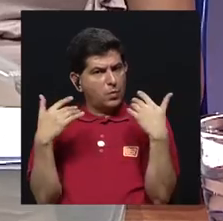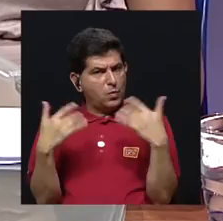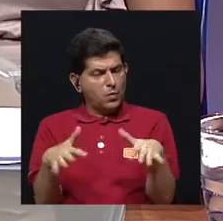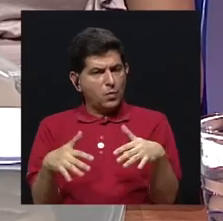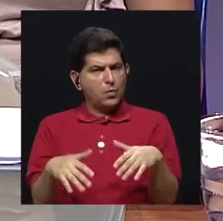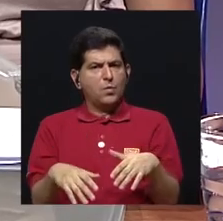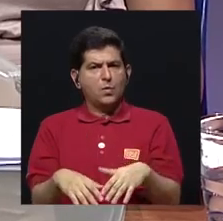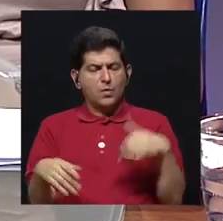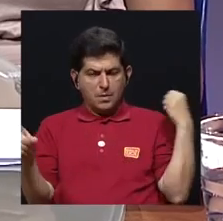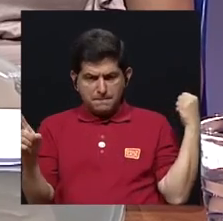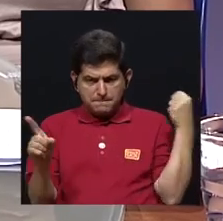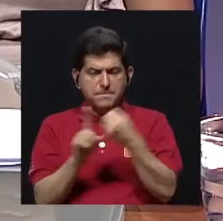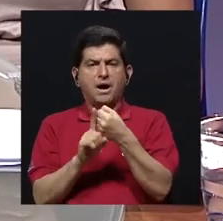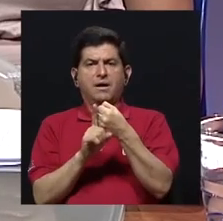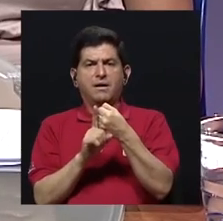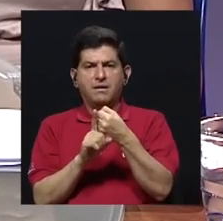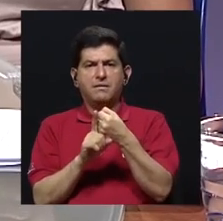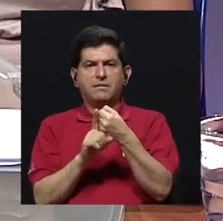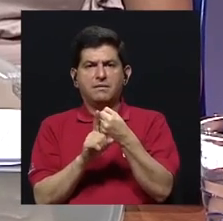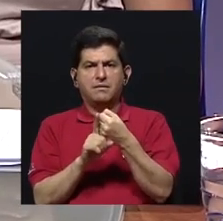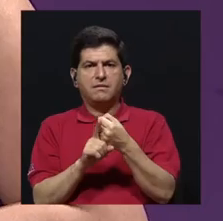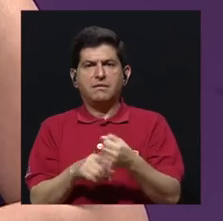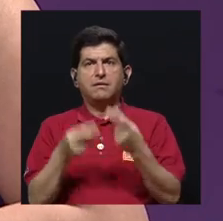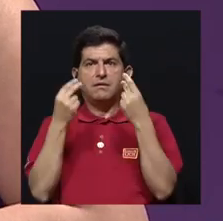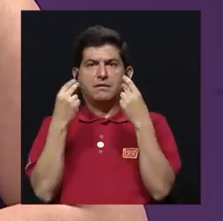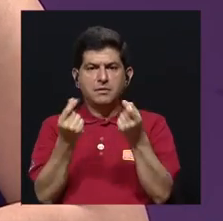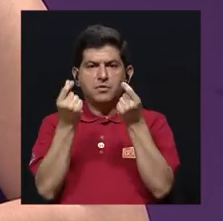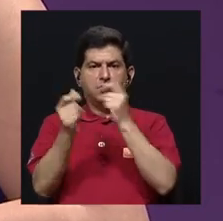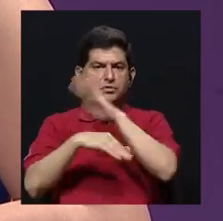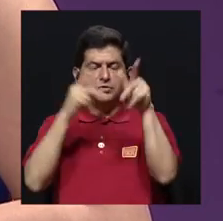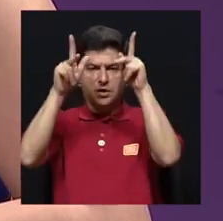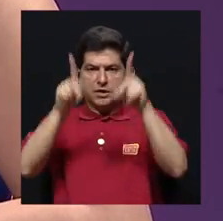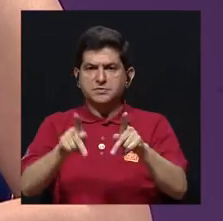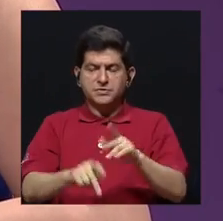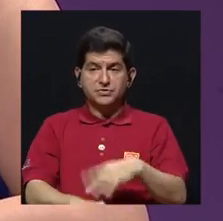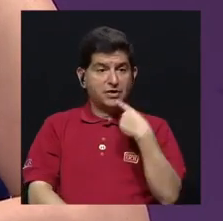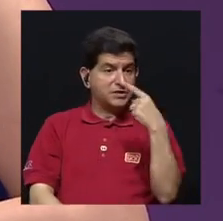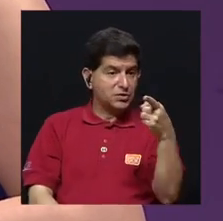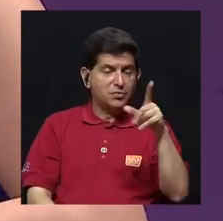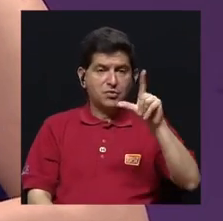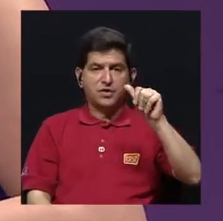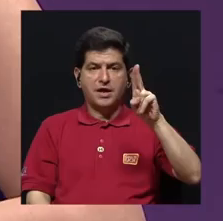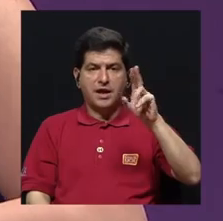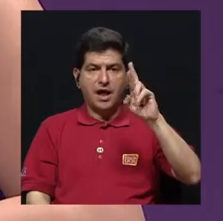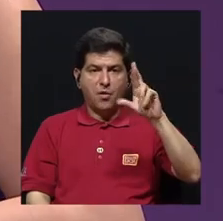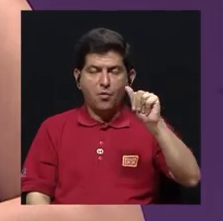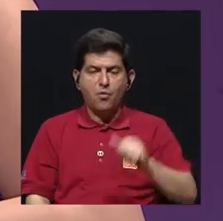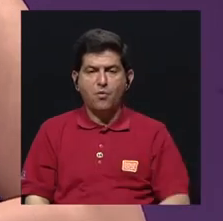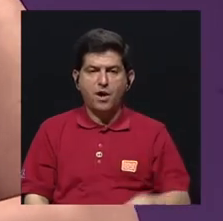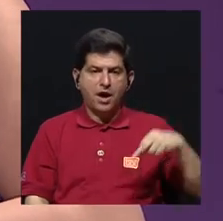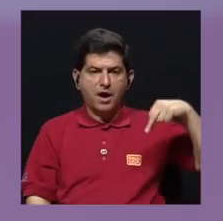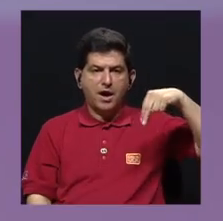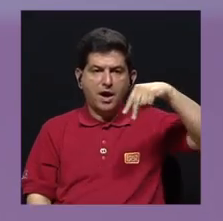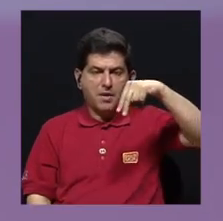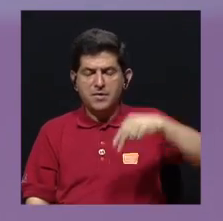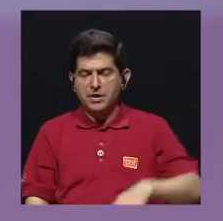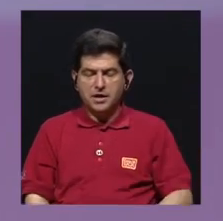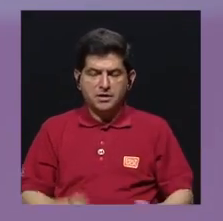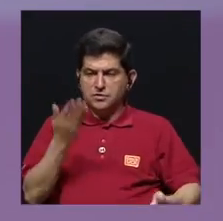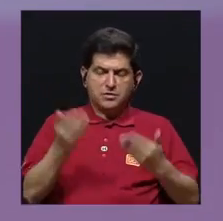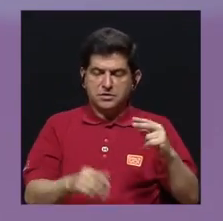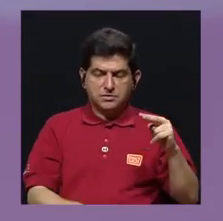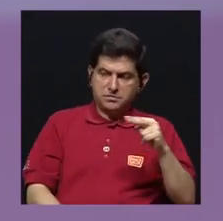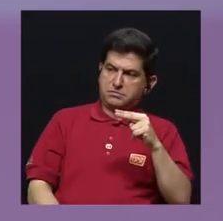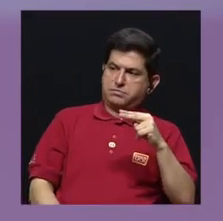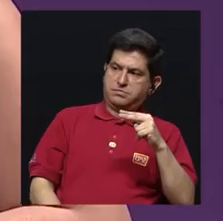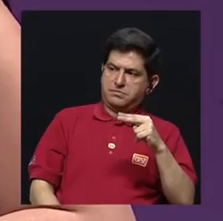súper, digamos, fuerte e impactante, ¿verdad? Porque de un pronto a otro todo el mundo, como decía Laura, va caminando así como, y de un pronto a